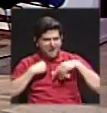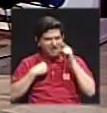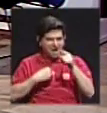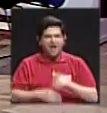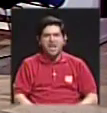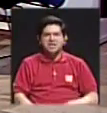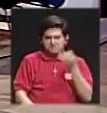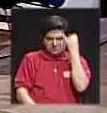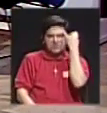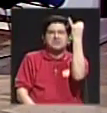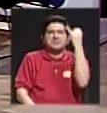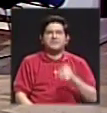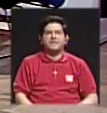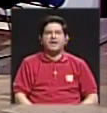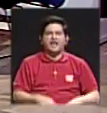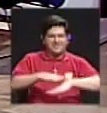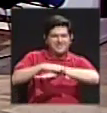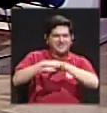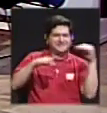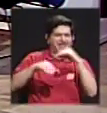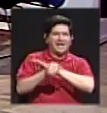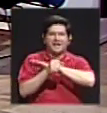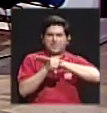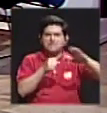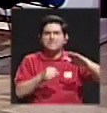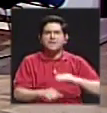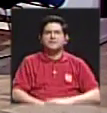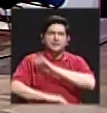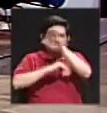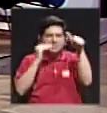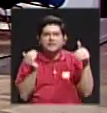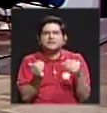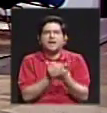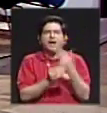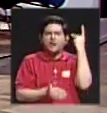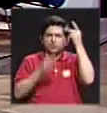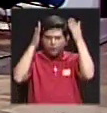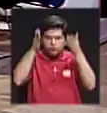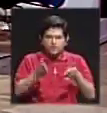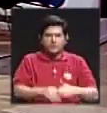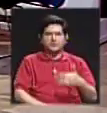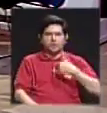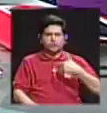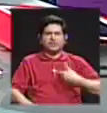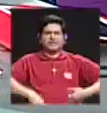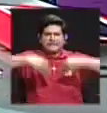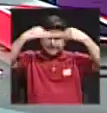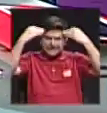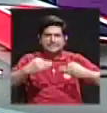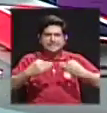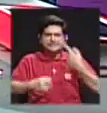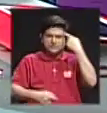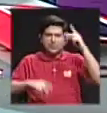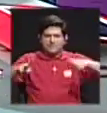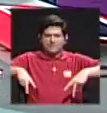están partiendo de excluir completamente a todos los políticos que toman decisiones para la vida ciudadana